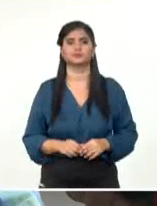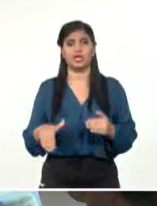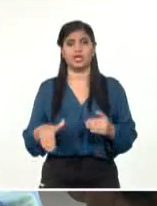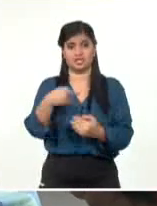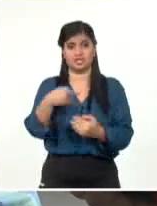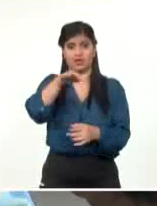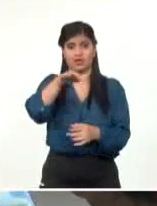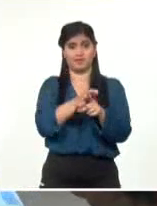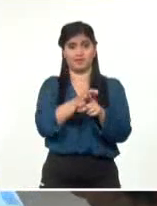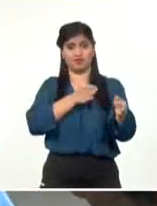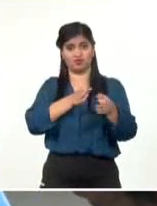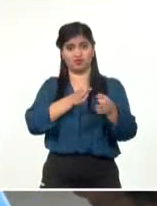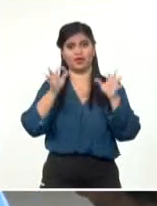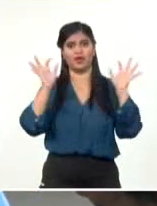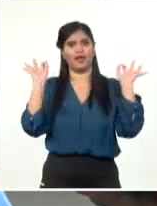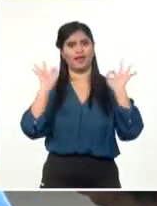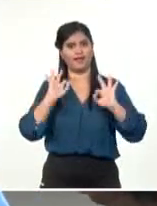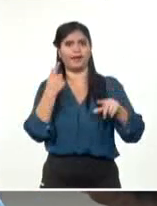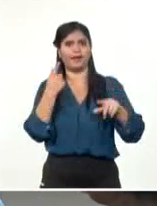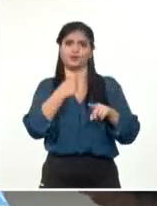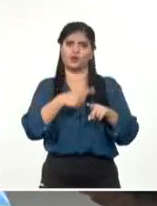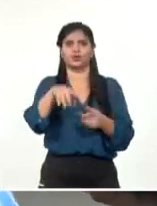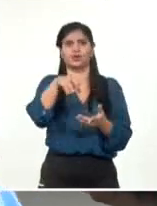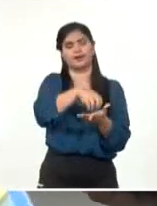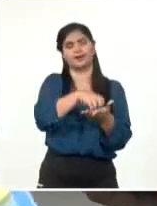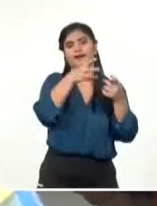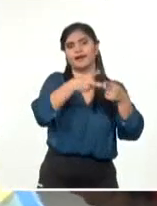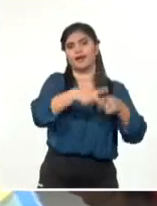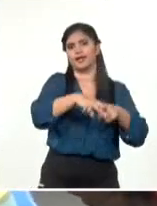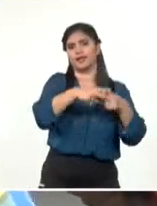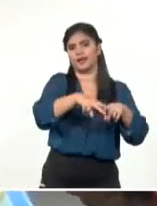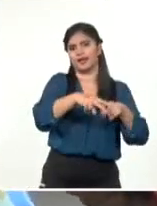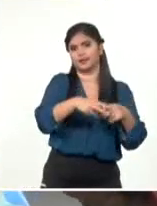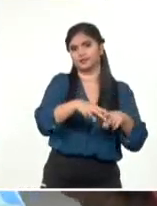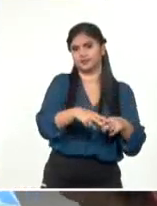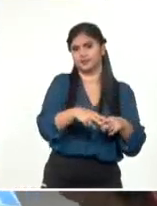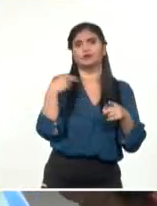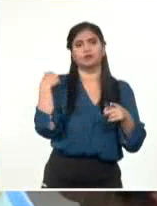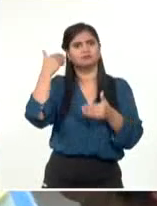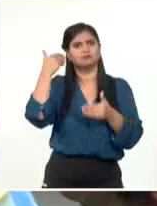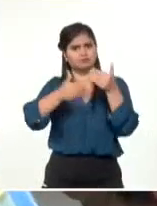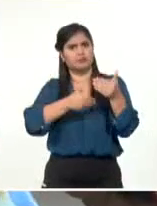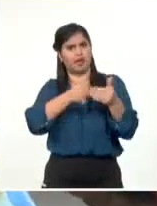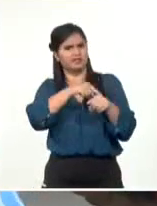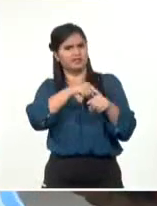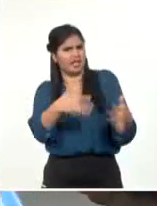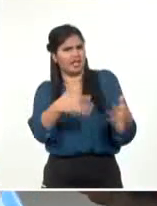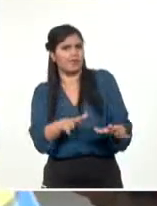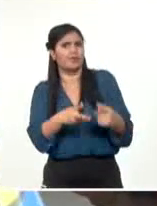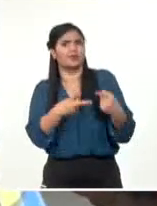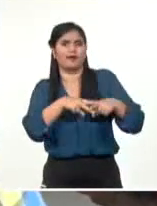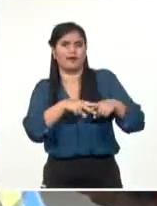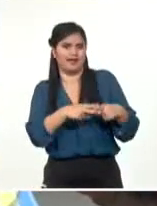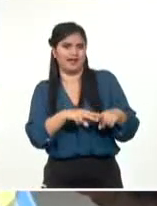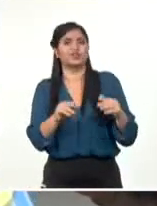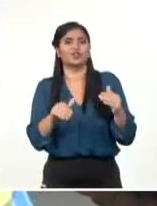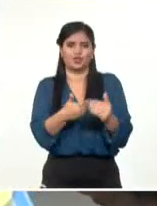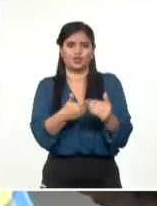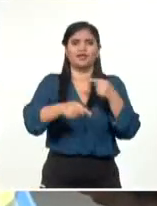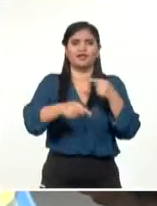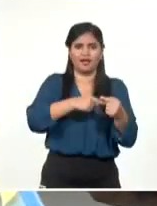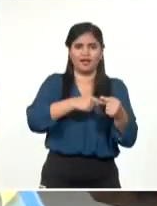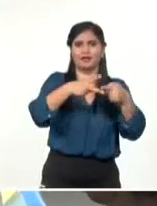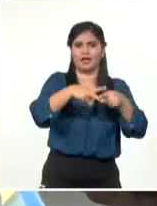hoy. También tenemos en mantenimiento las unidades que ya vienen desde un periodo, o sea, ya hace días ya que están